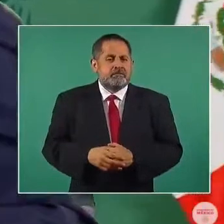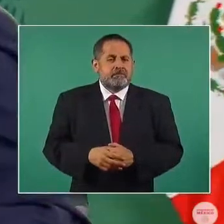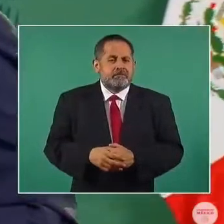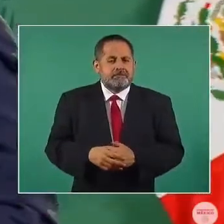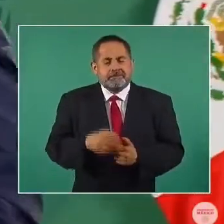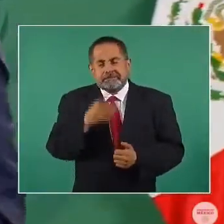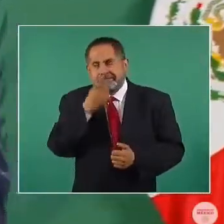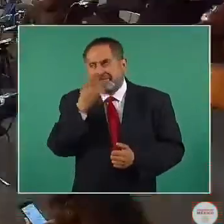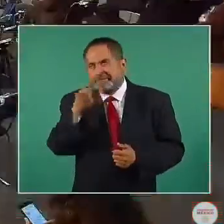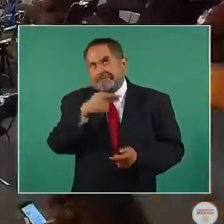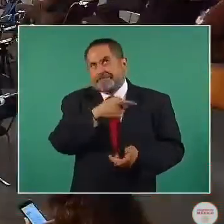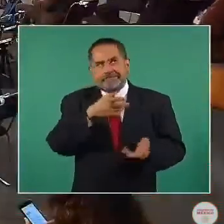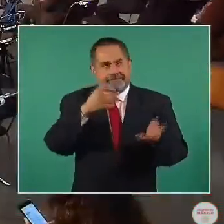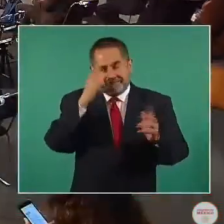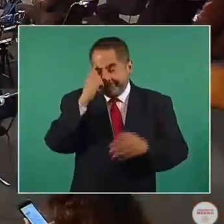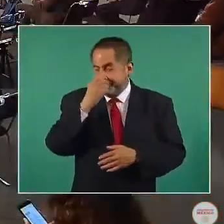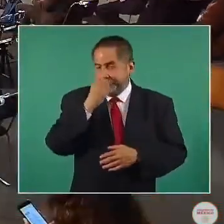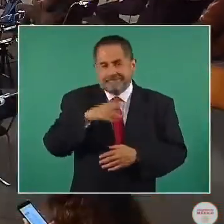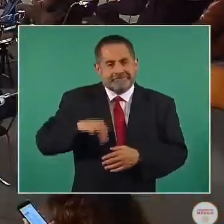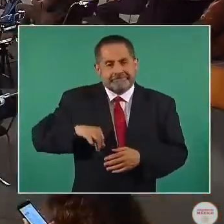que es que es muy interesante?